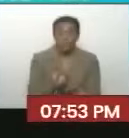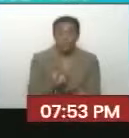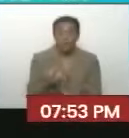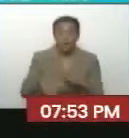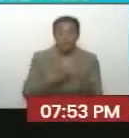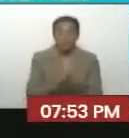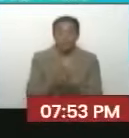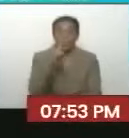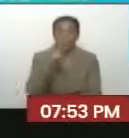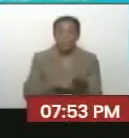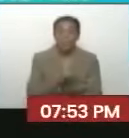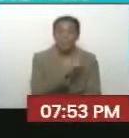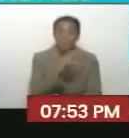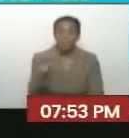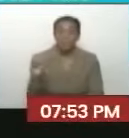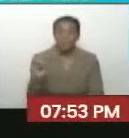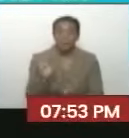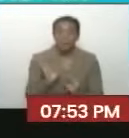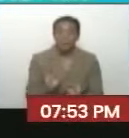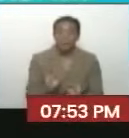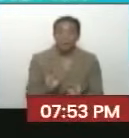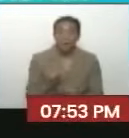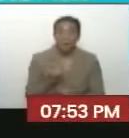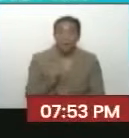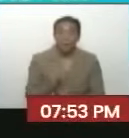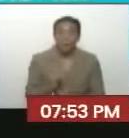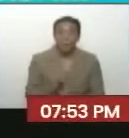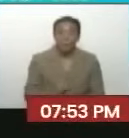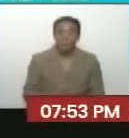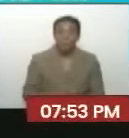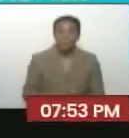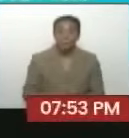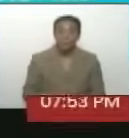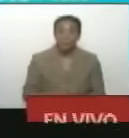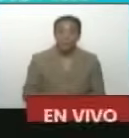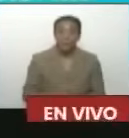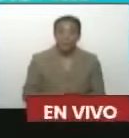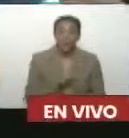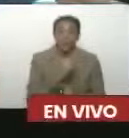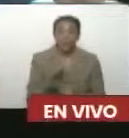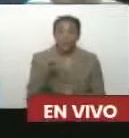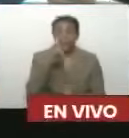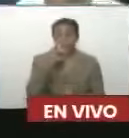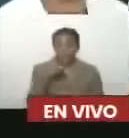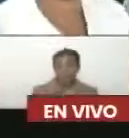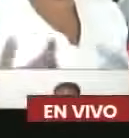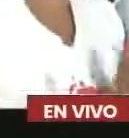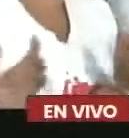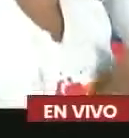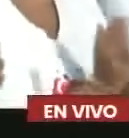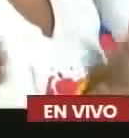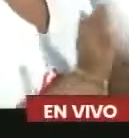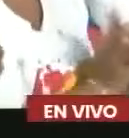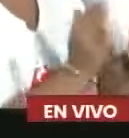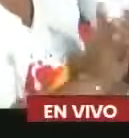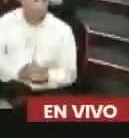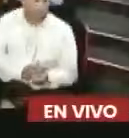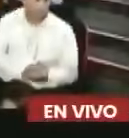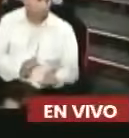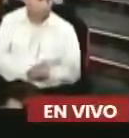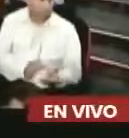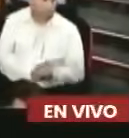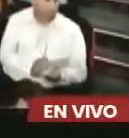el año 2030, cuando estaremos recordando los 200 años de la partida de nuestro libertador Simón